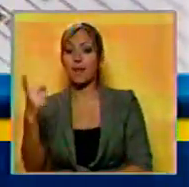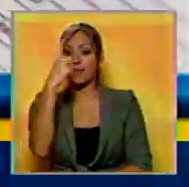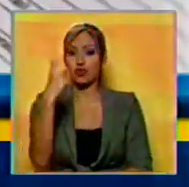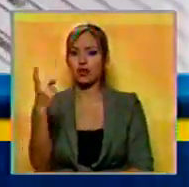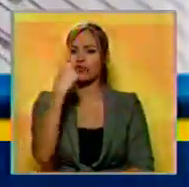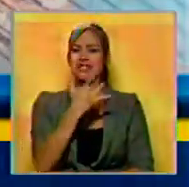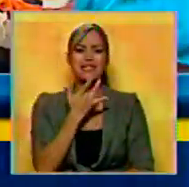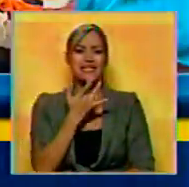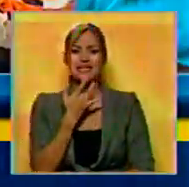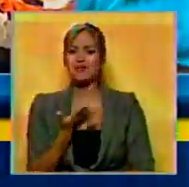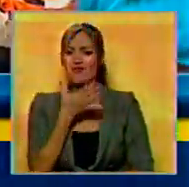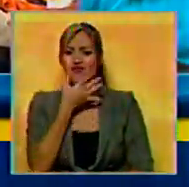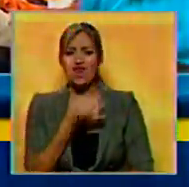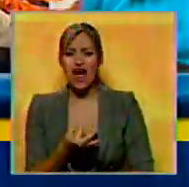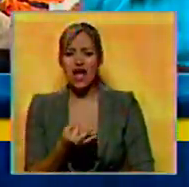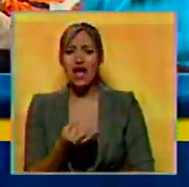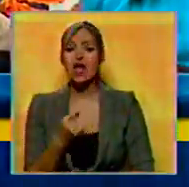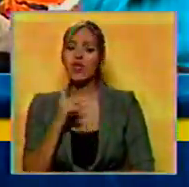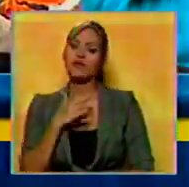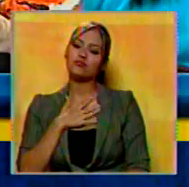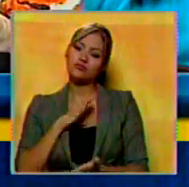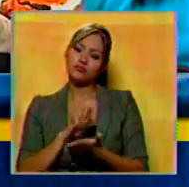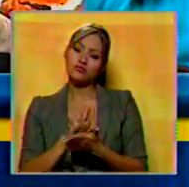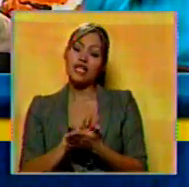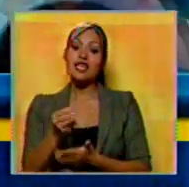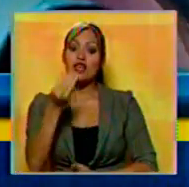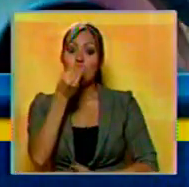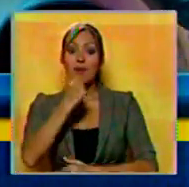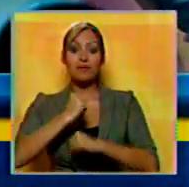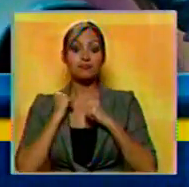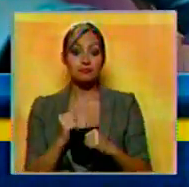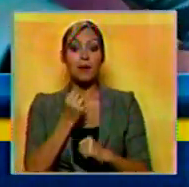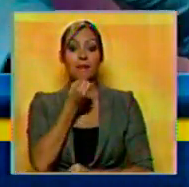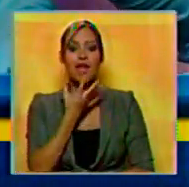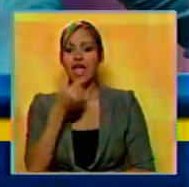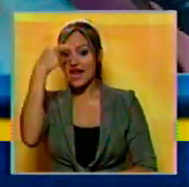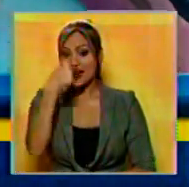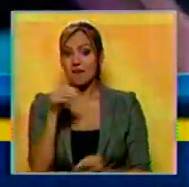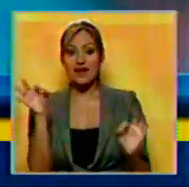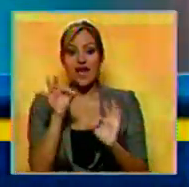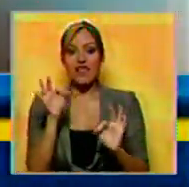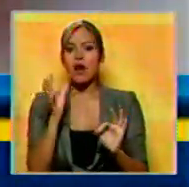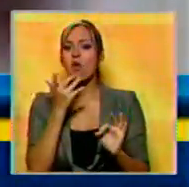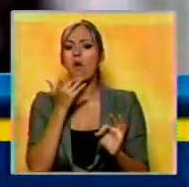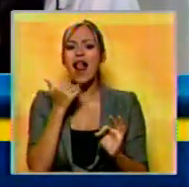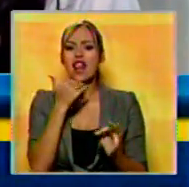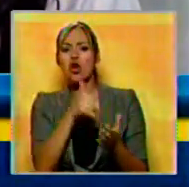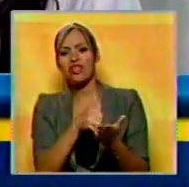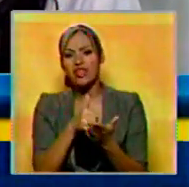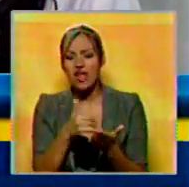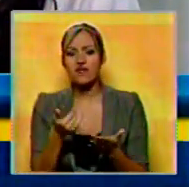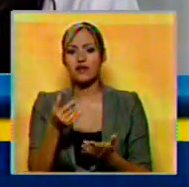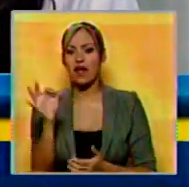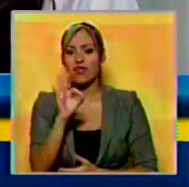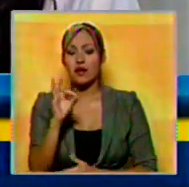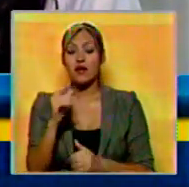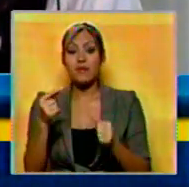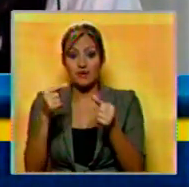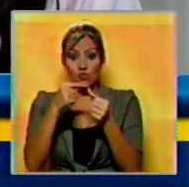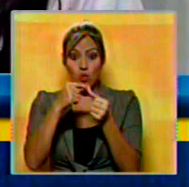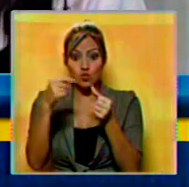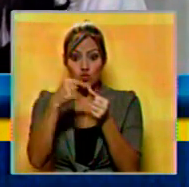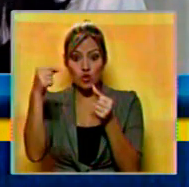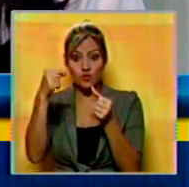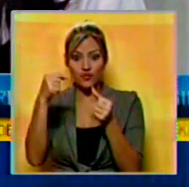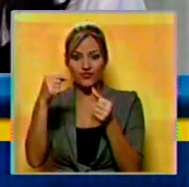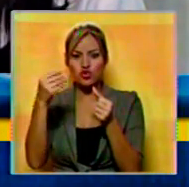muy sencillas. Debes irte descansado y bien desayunado, sin gripe ni anemia. En el pinchazo del dedito se evalúa la